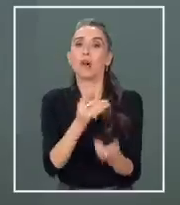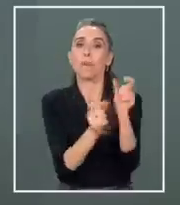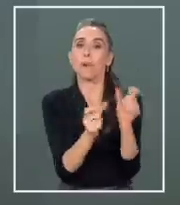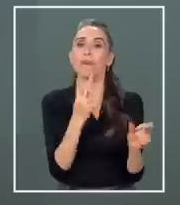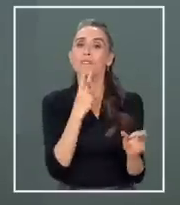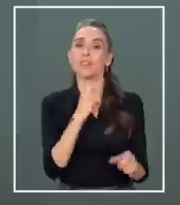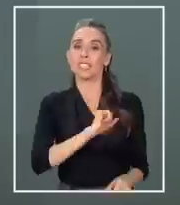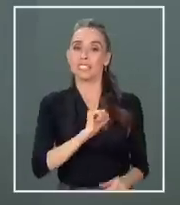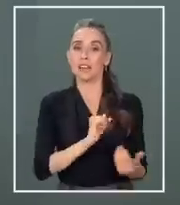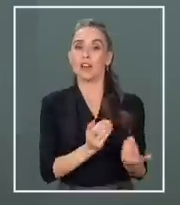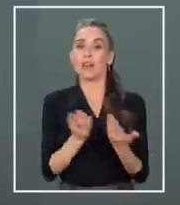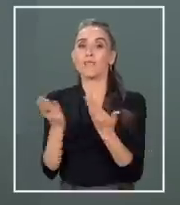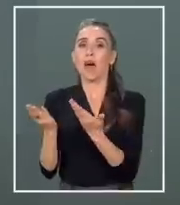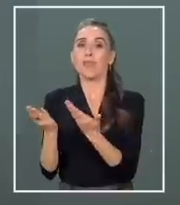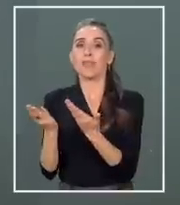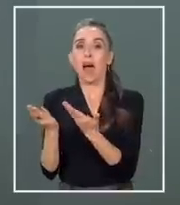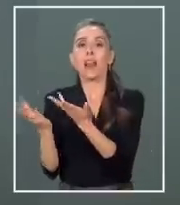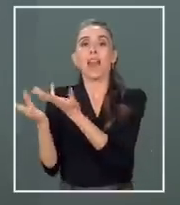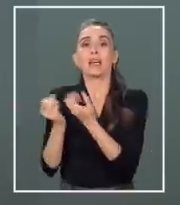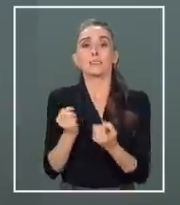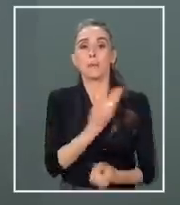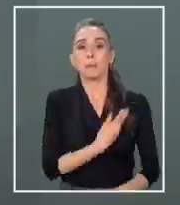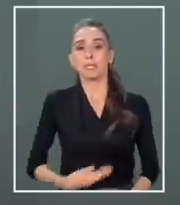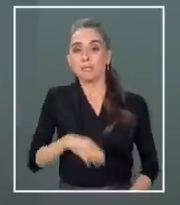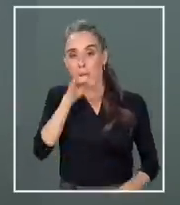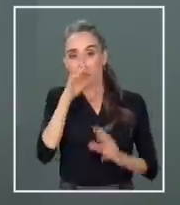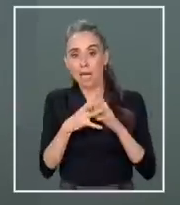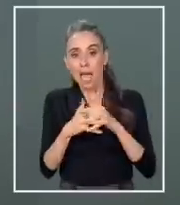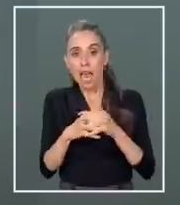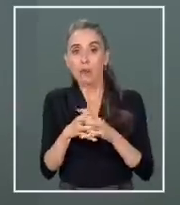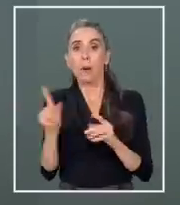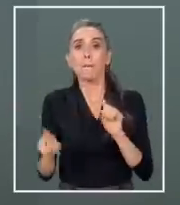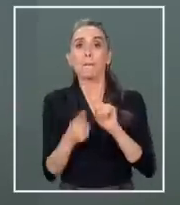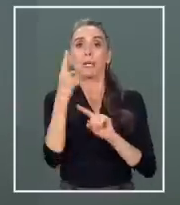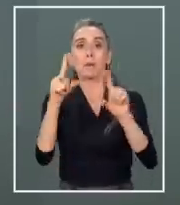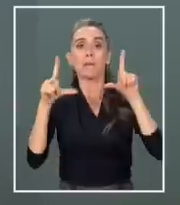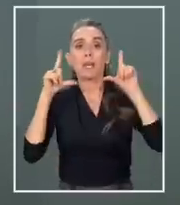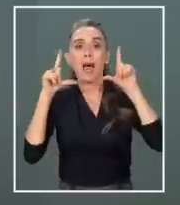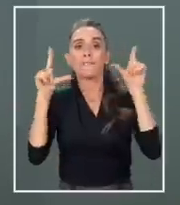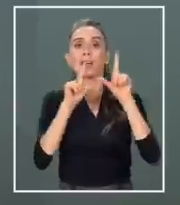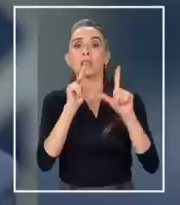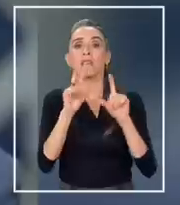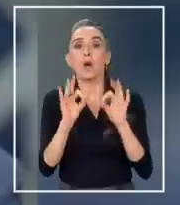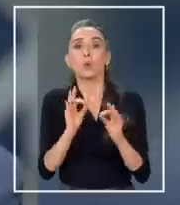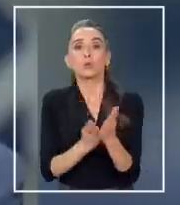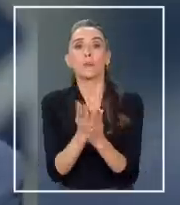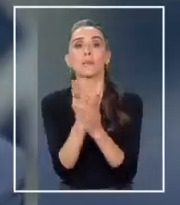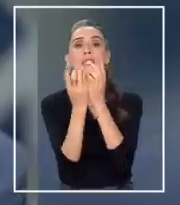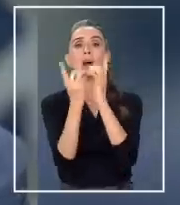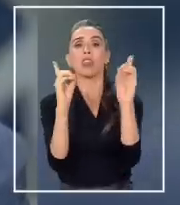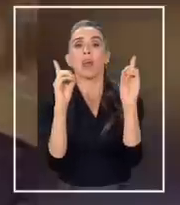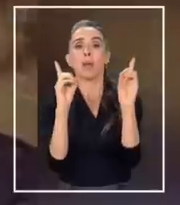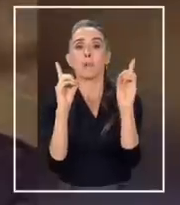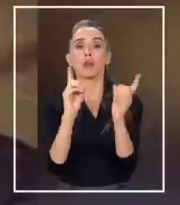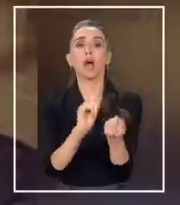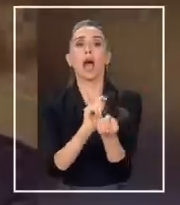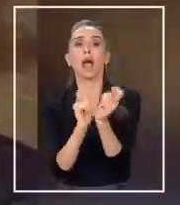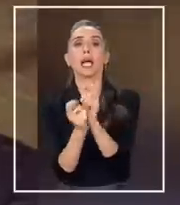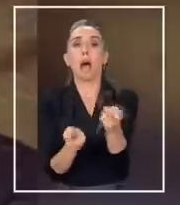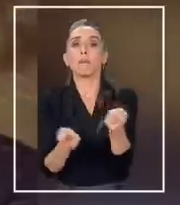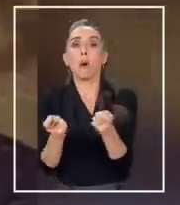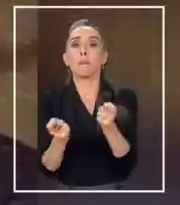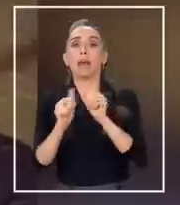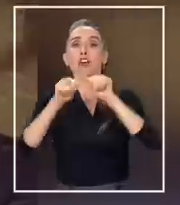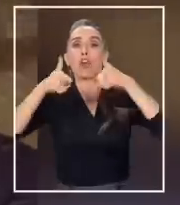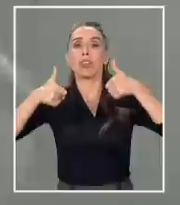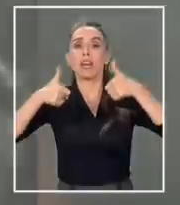brindar al presidente Elwin, ¿no? Es la primera aparición en TVN junto con La Democracia y el cambio de control del canal fue el líder que en